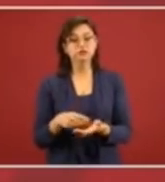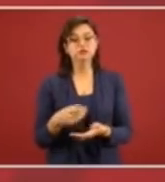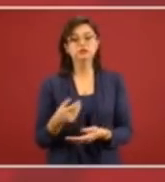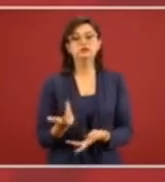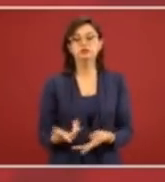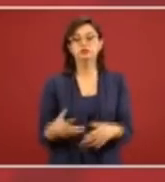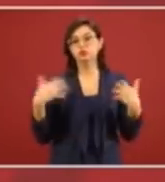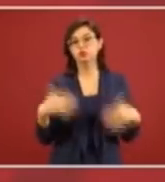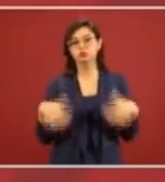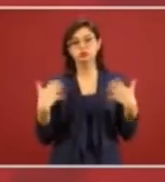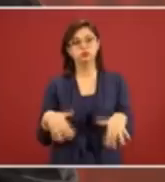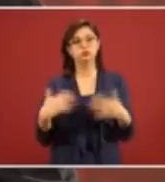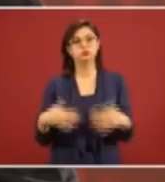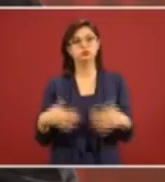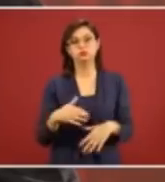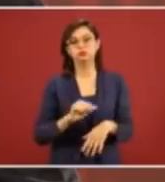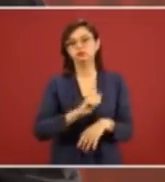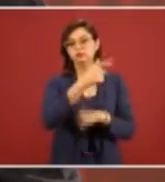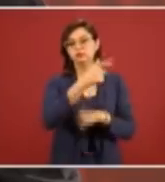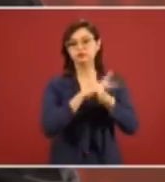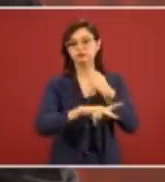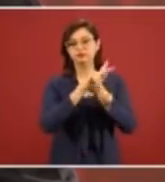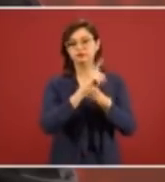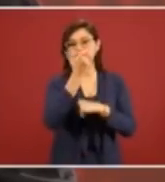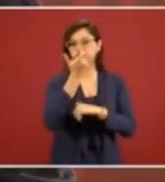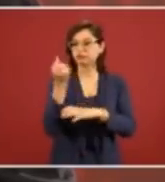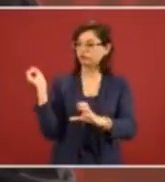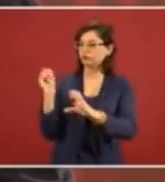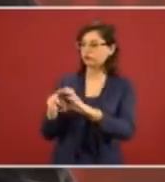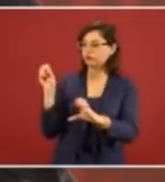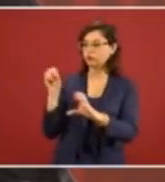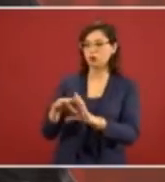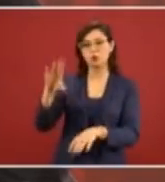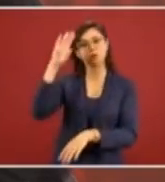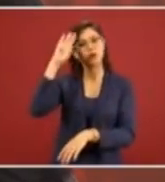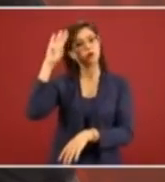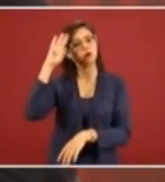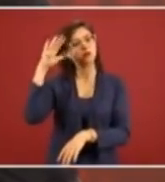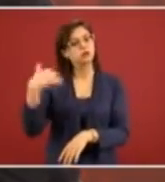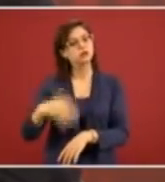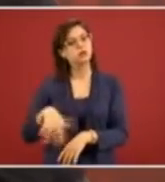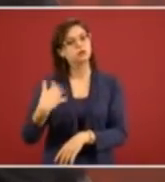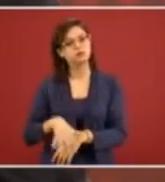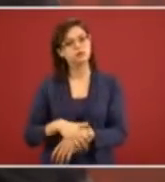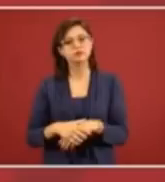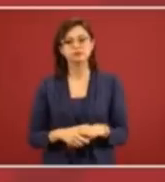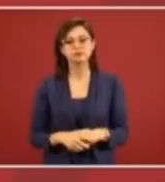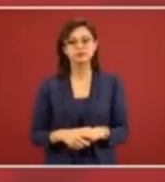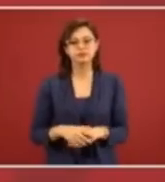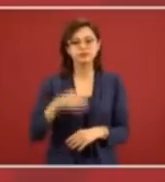fue récord en ingreso de remesas.